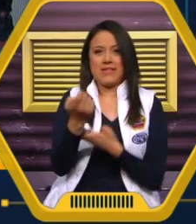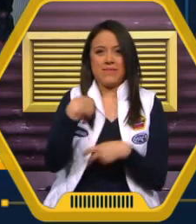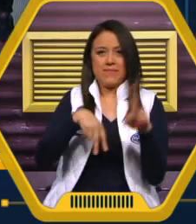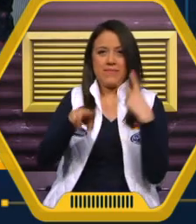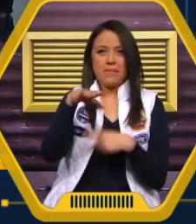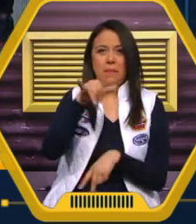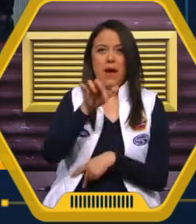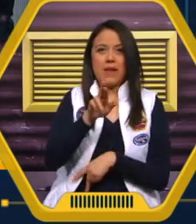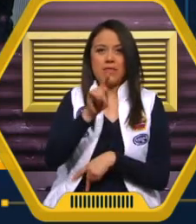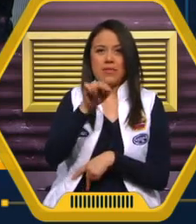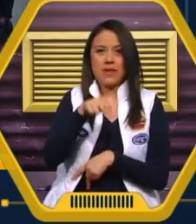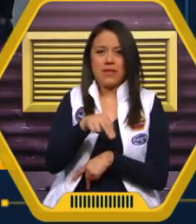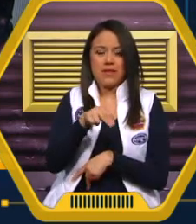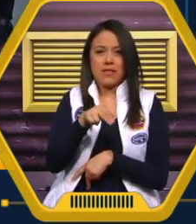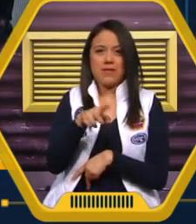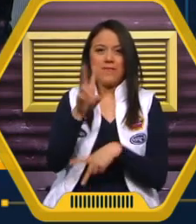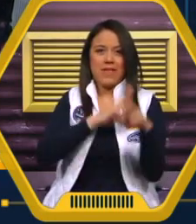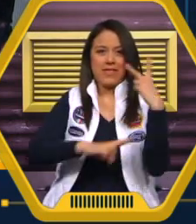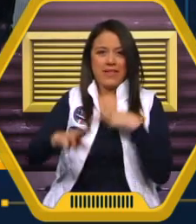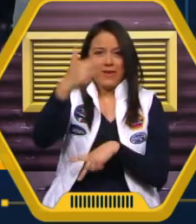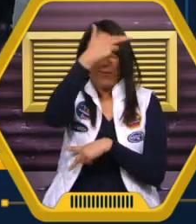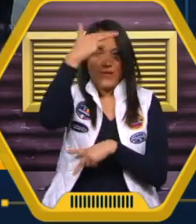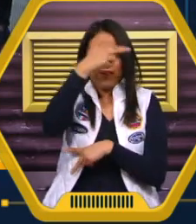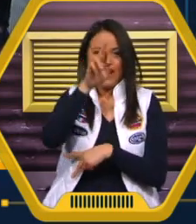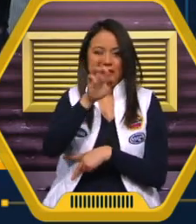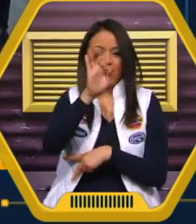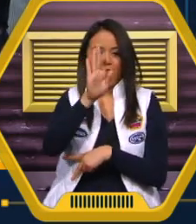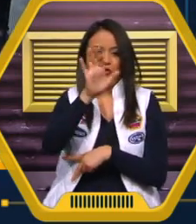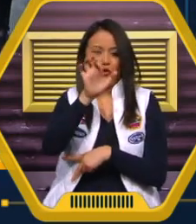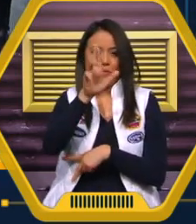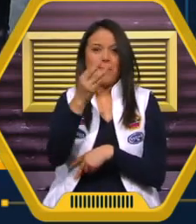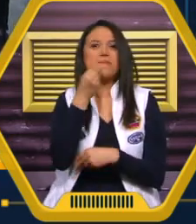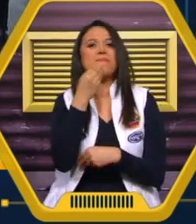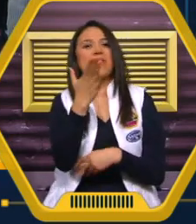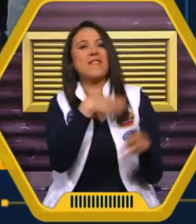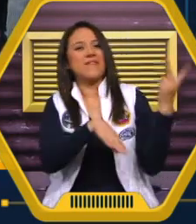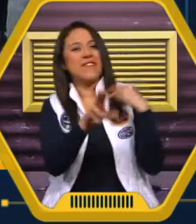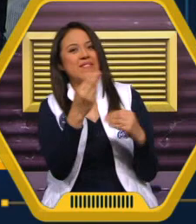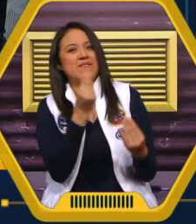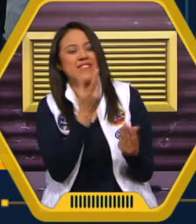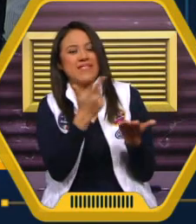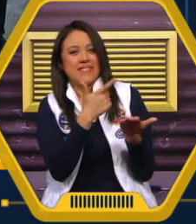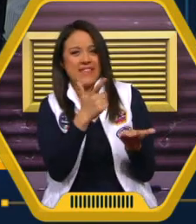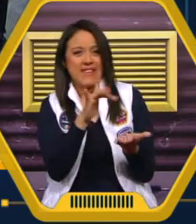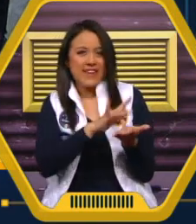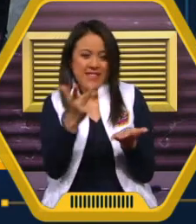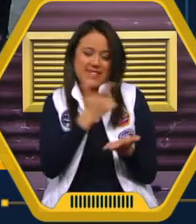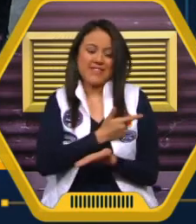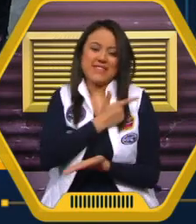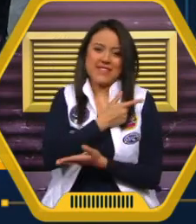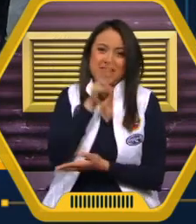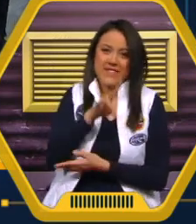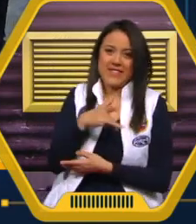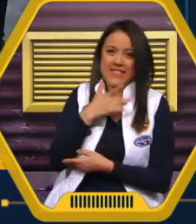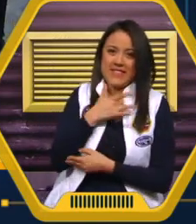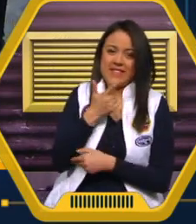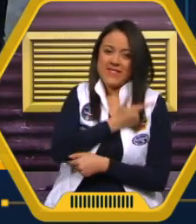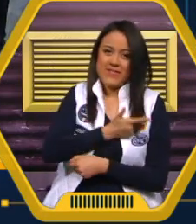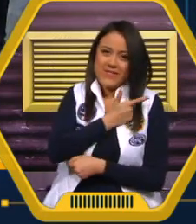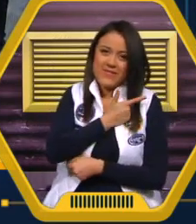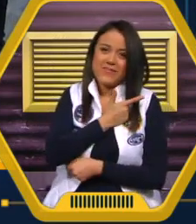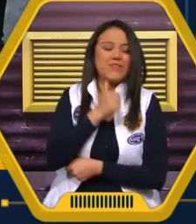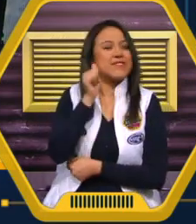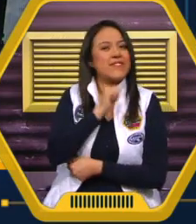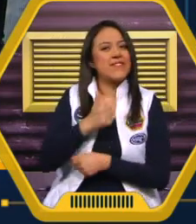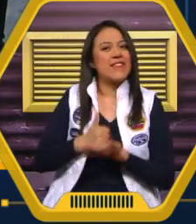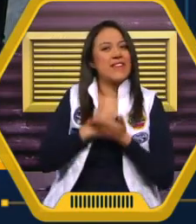Reforma. Ellos vienen Rosana, a hacer... Rosana, Rodrigo, bienvenidos. Qué gusto tenerlos aquí. Gracias, muchísimas gracias. Es un placer estar cooperando con esta causa